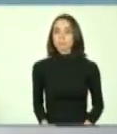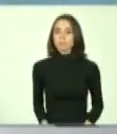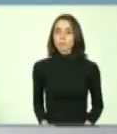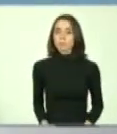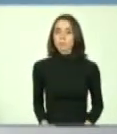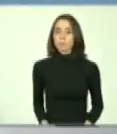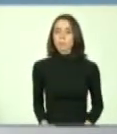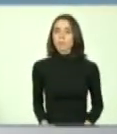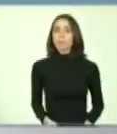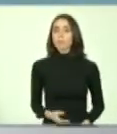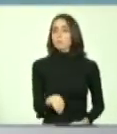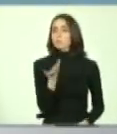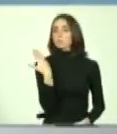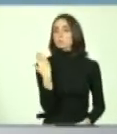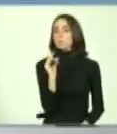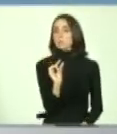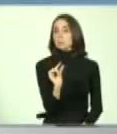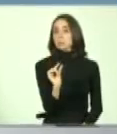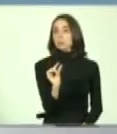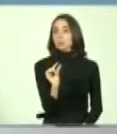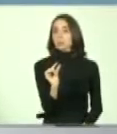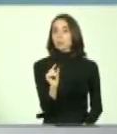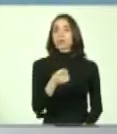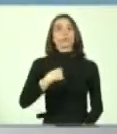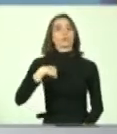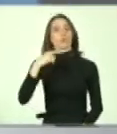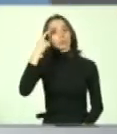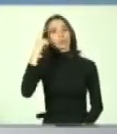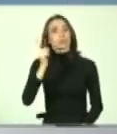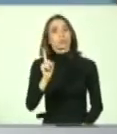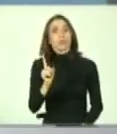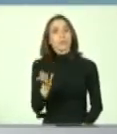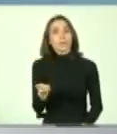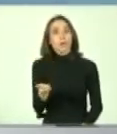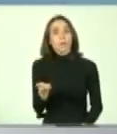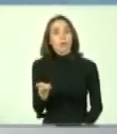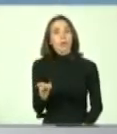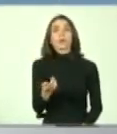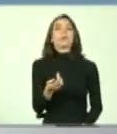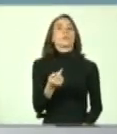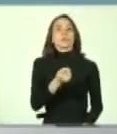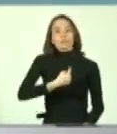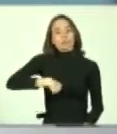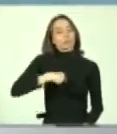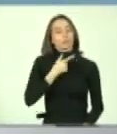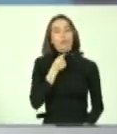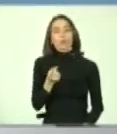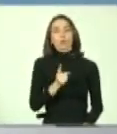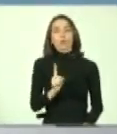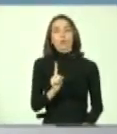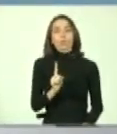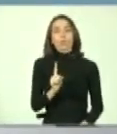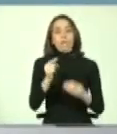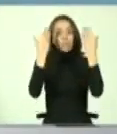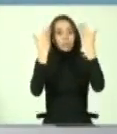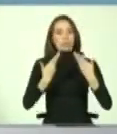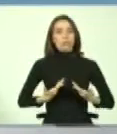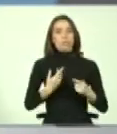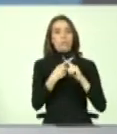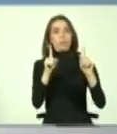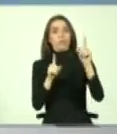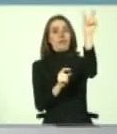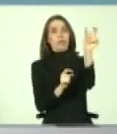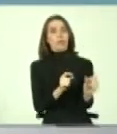hasta hace poco no lo sabíamos no queremos ser diferentes